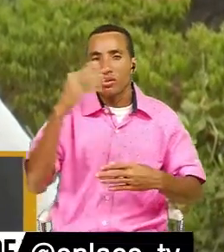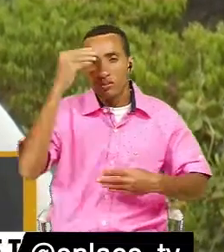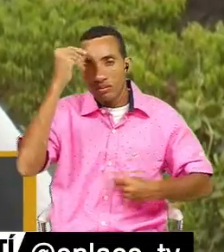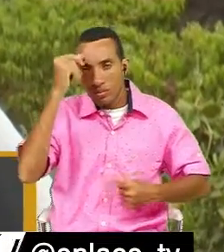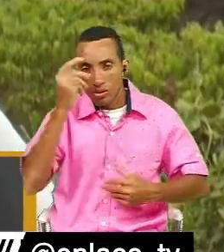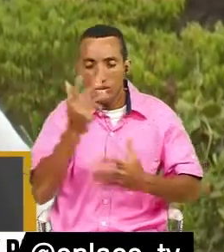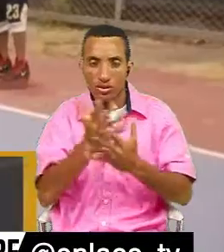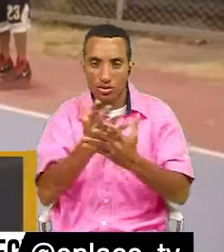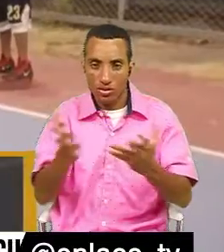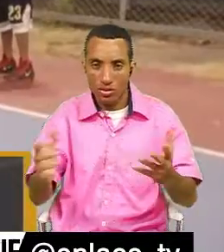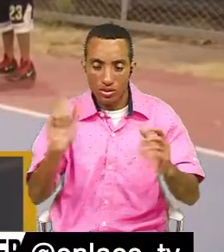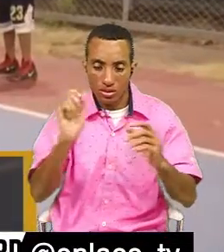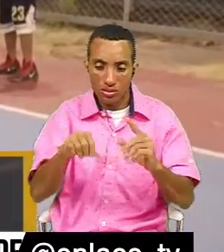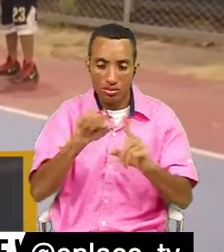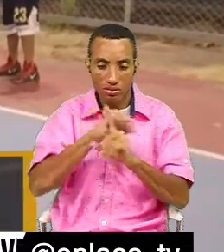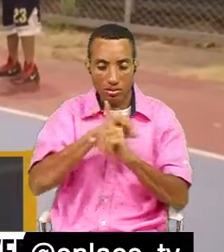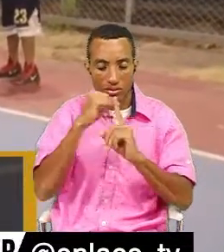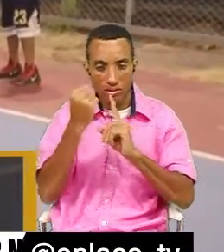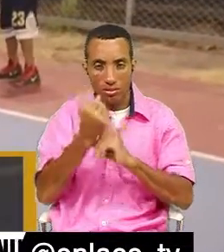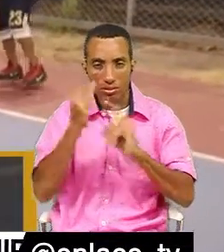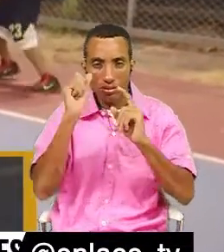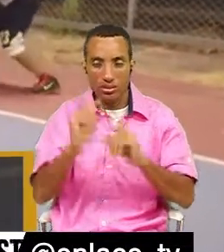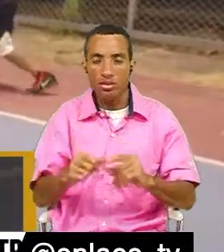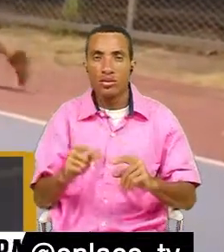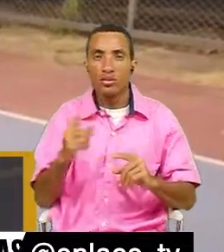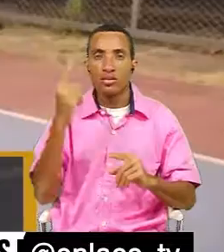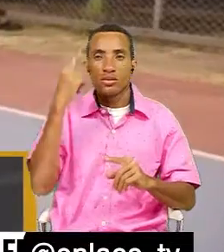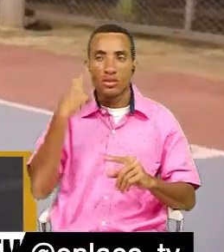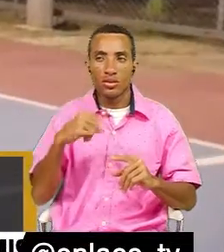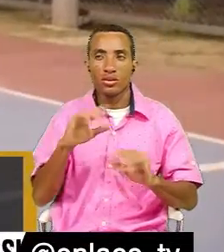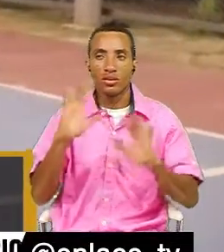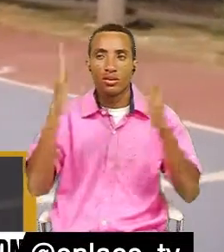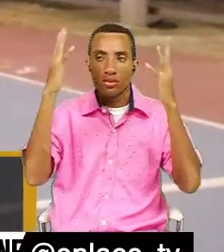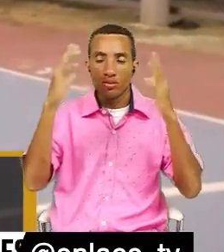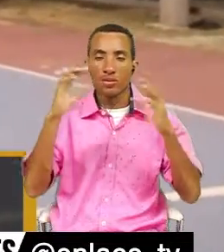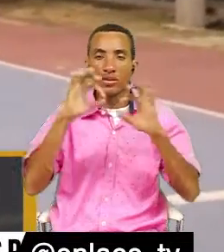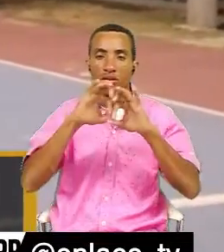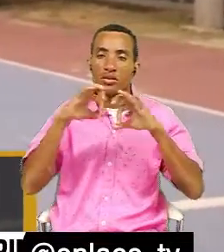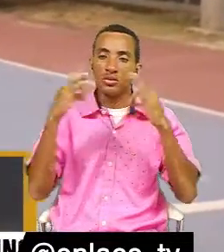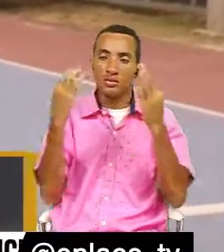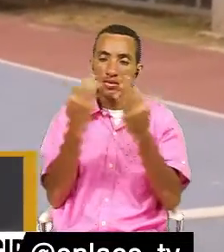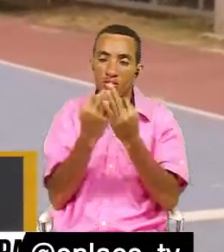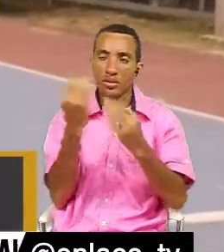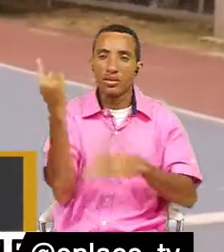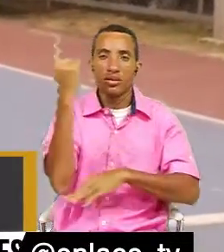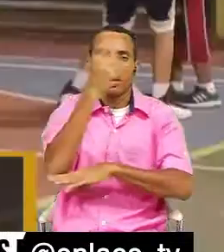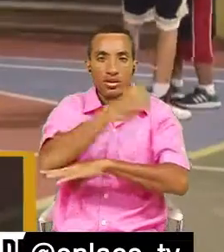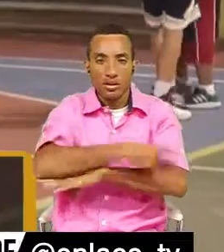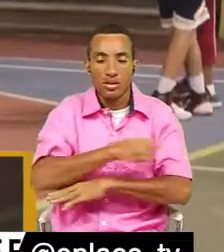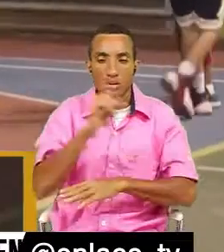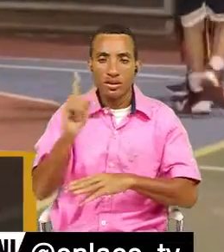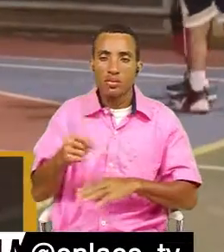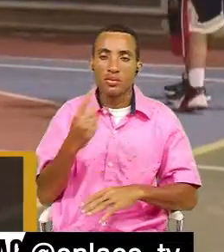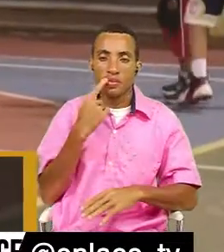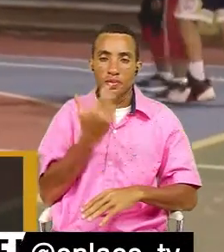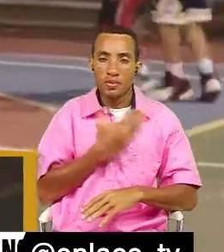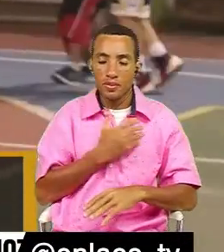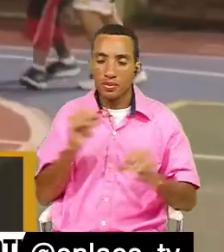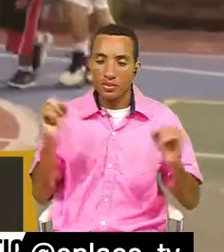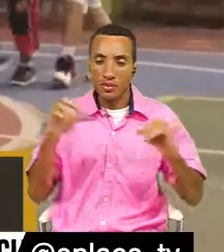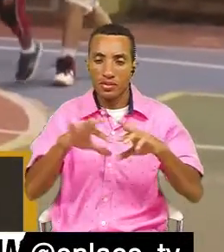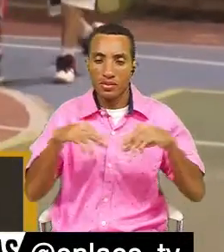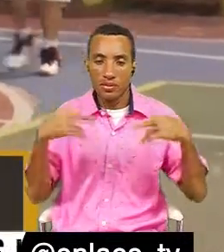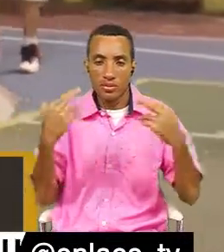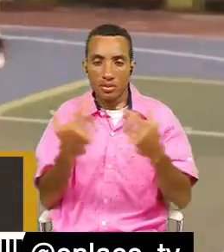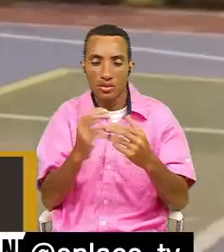que hay esa parte social de que celebramos el día de los cumpleaños, el día de la familia, e inclusive con los padres de familia hacemos encuentro deportivo entre ellos